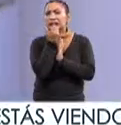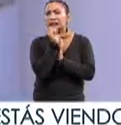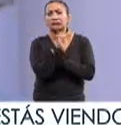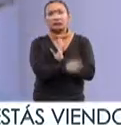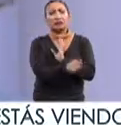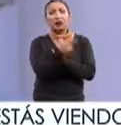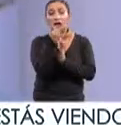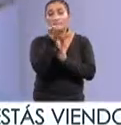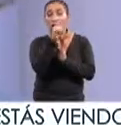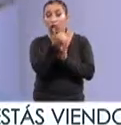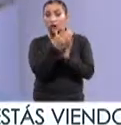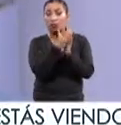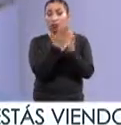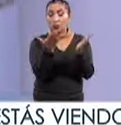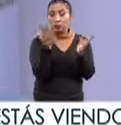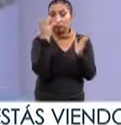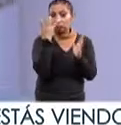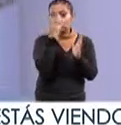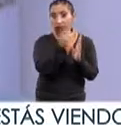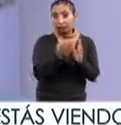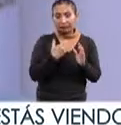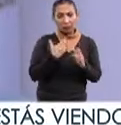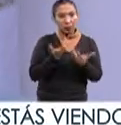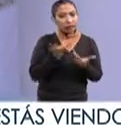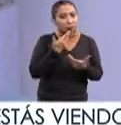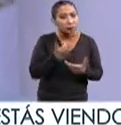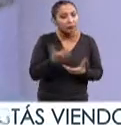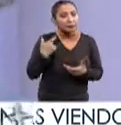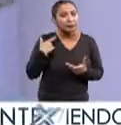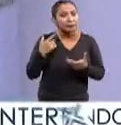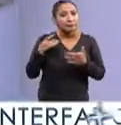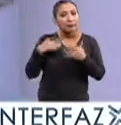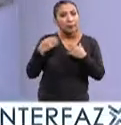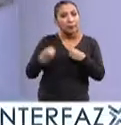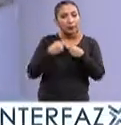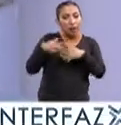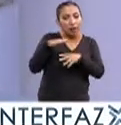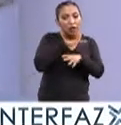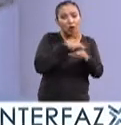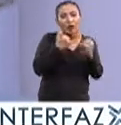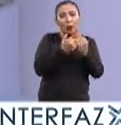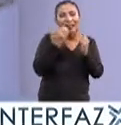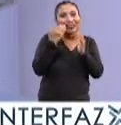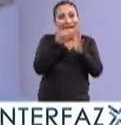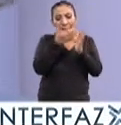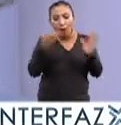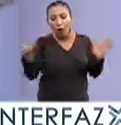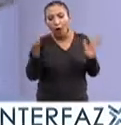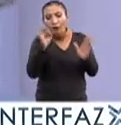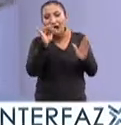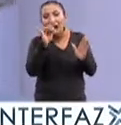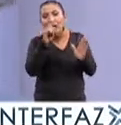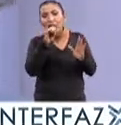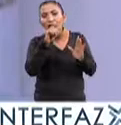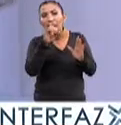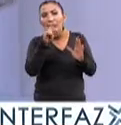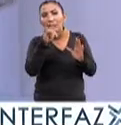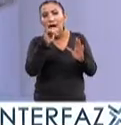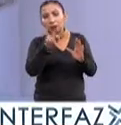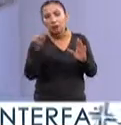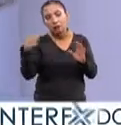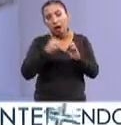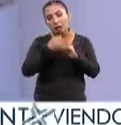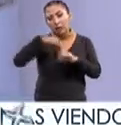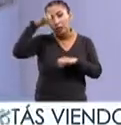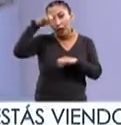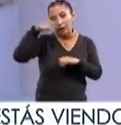es otro de los privilegios que hemos tenido al estar viviendo, digamos, la misma época de Fernando del Paso, él con más años